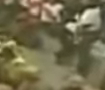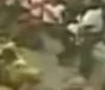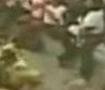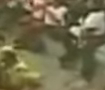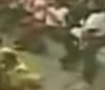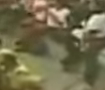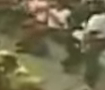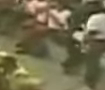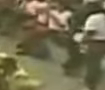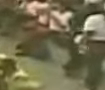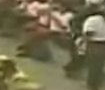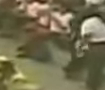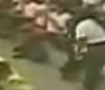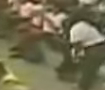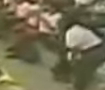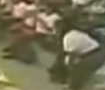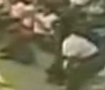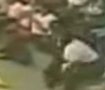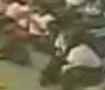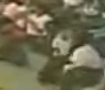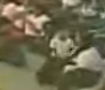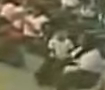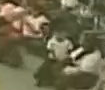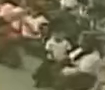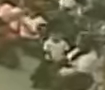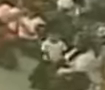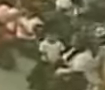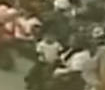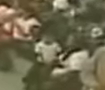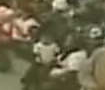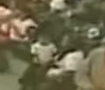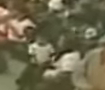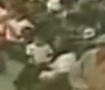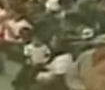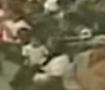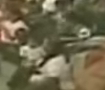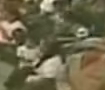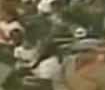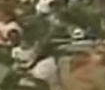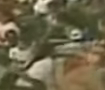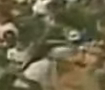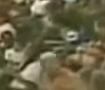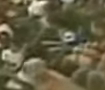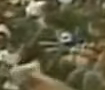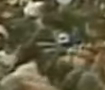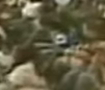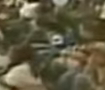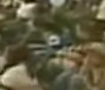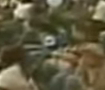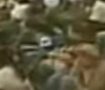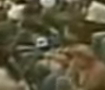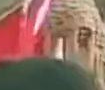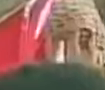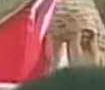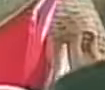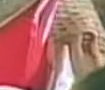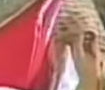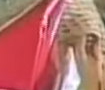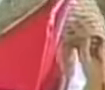Porque son los comerciantes, algunos que en medio de la falta de cultura, cosa que también es